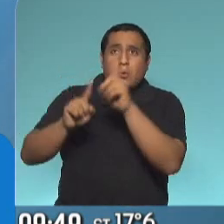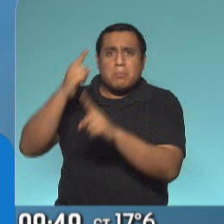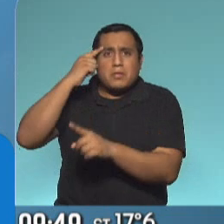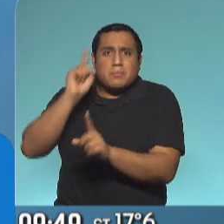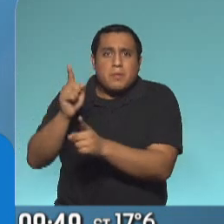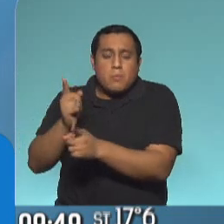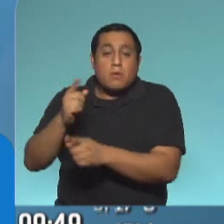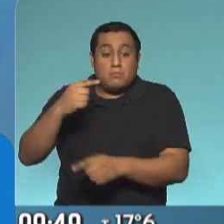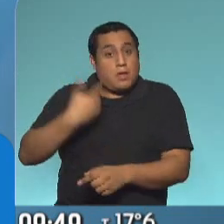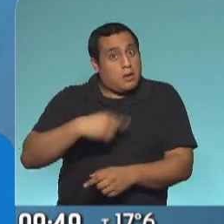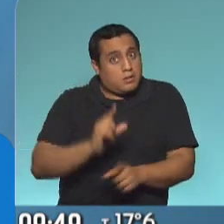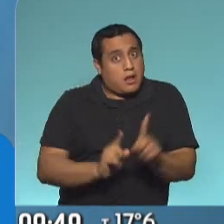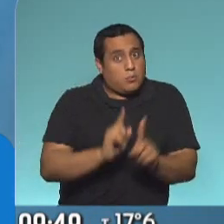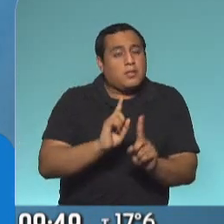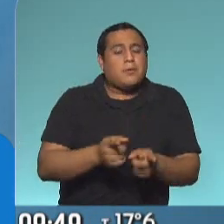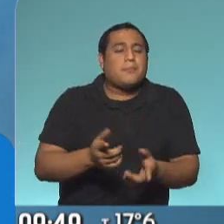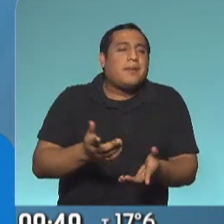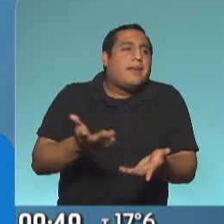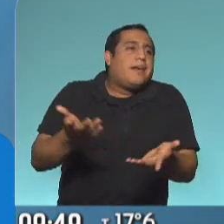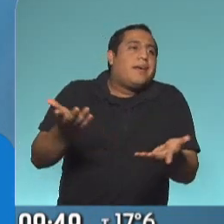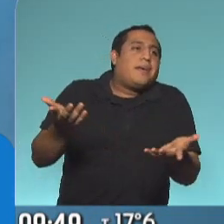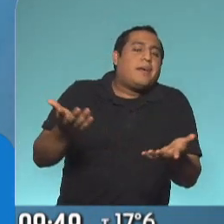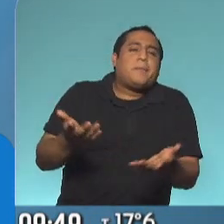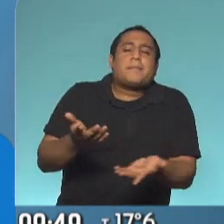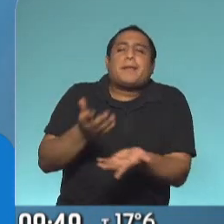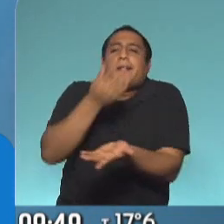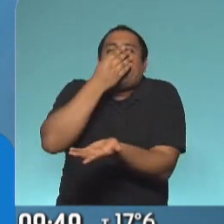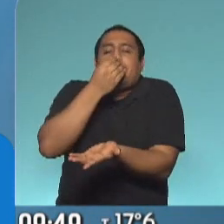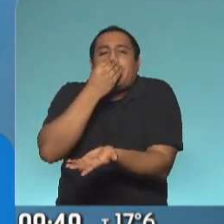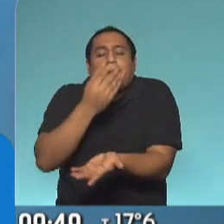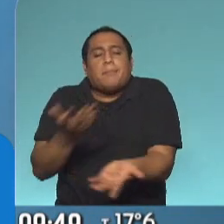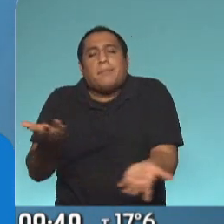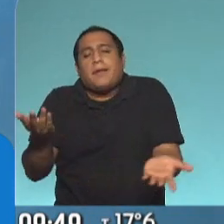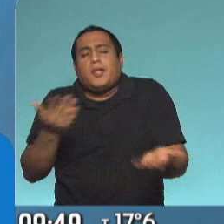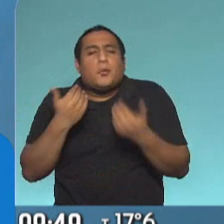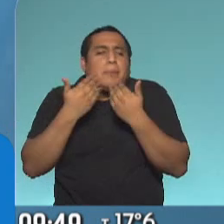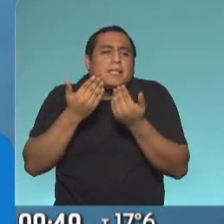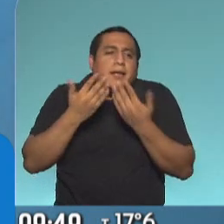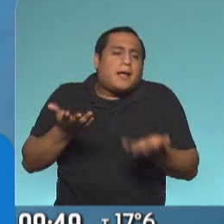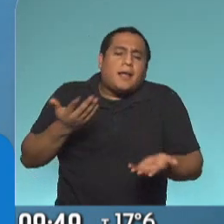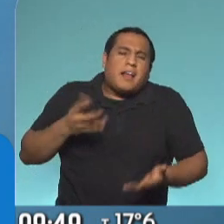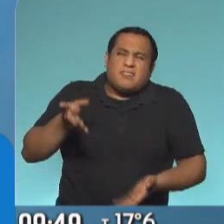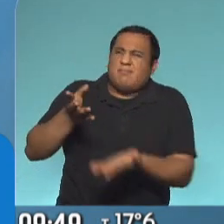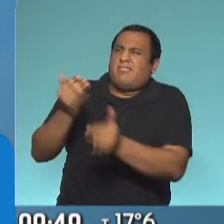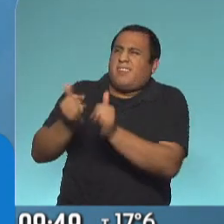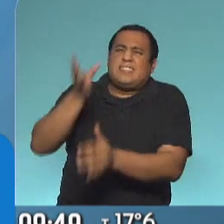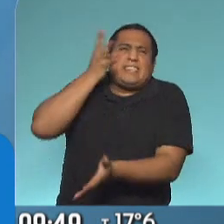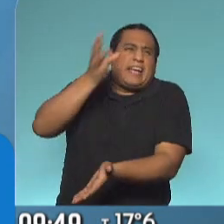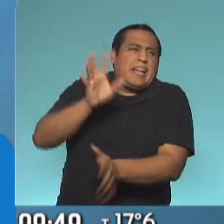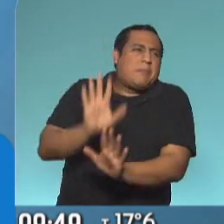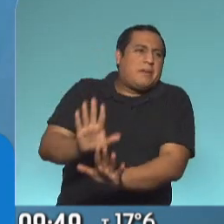también en la argentina respecto de bueno esto es una gripe más esto no va acá no pasa nada acá se está exagerando